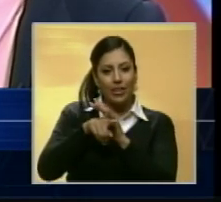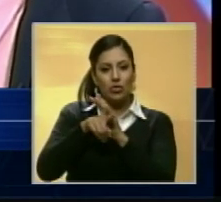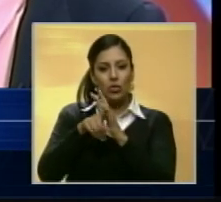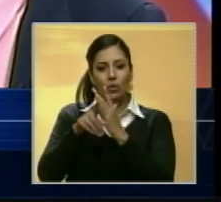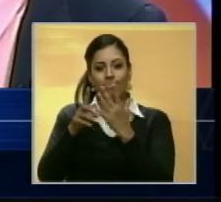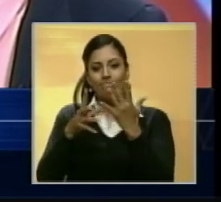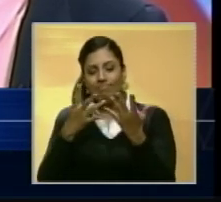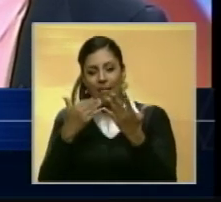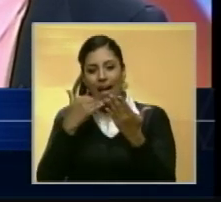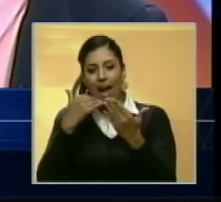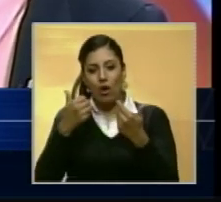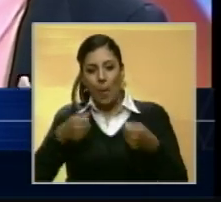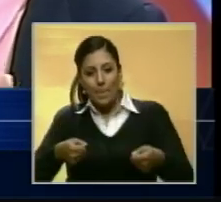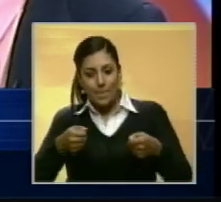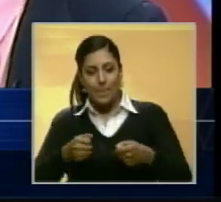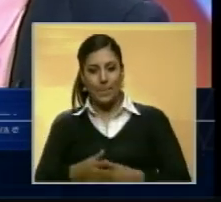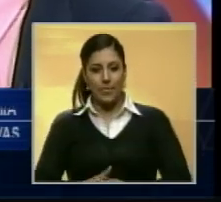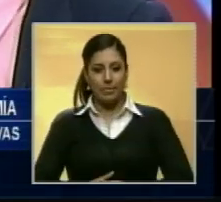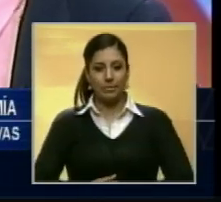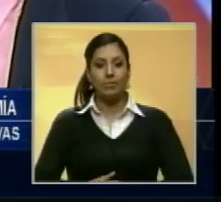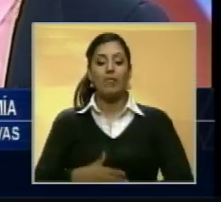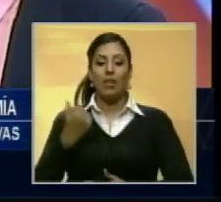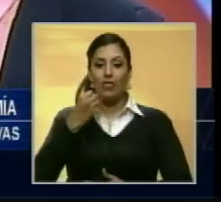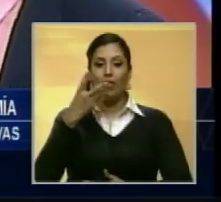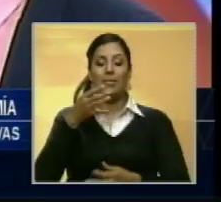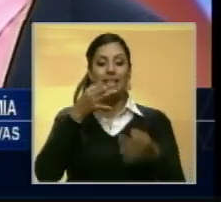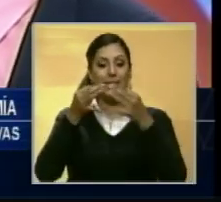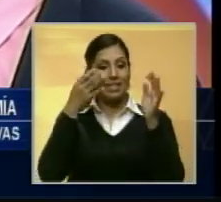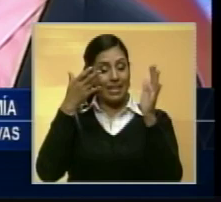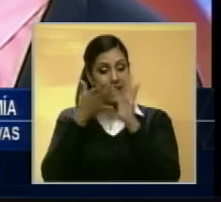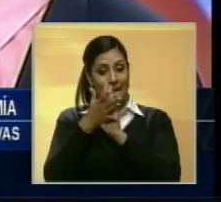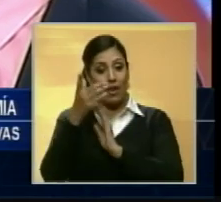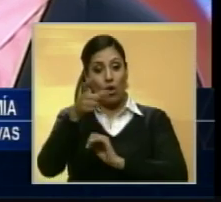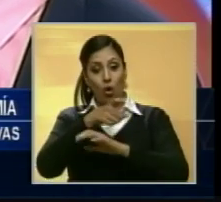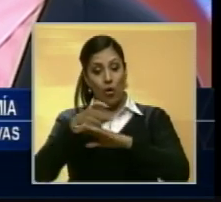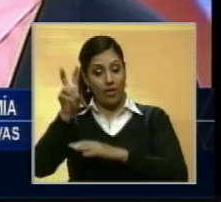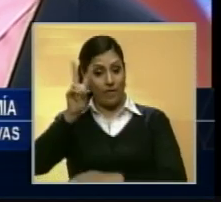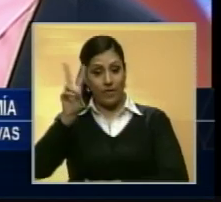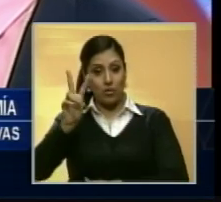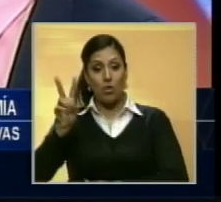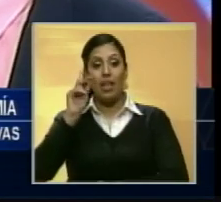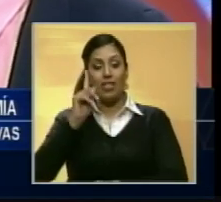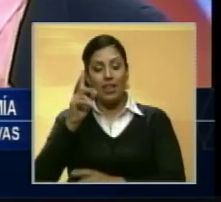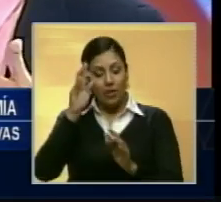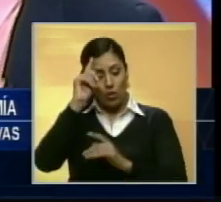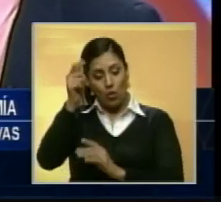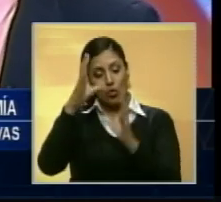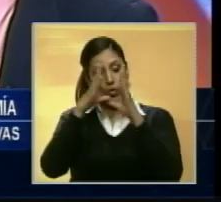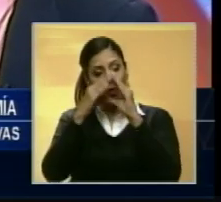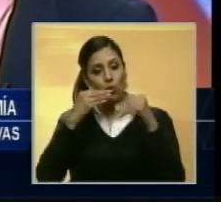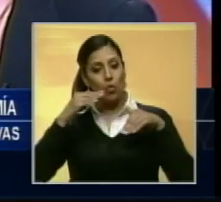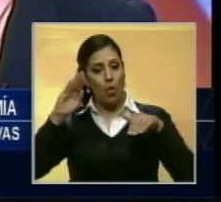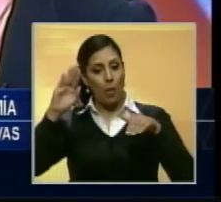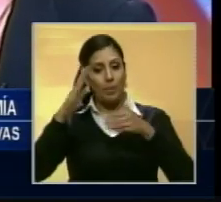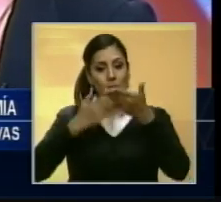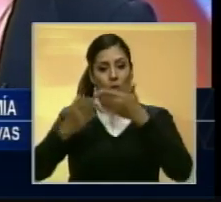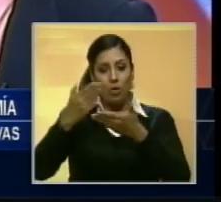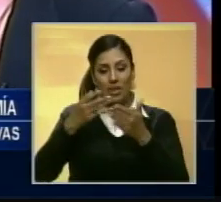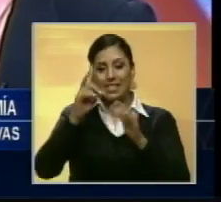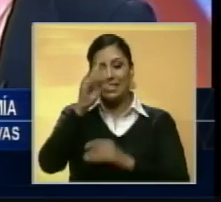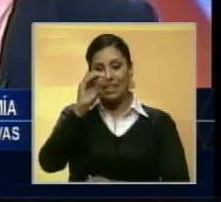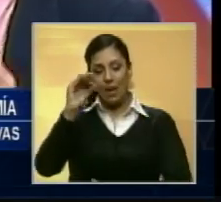esos mercados. El parlamentario expuso que desde el gobierno venezolano se han honrado todos los compromisos comerciales en